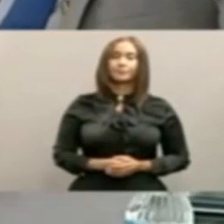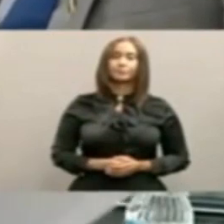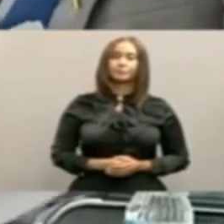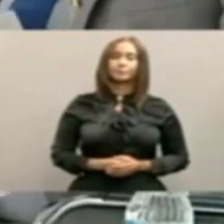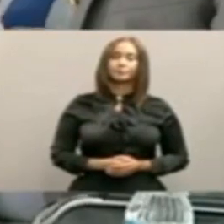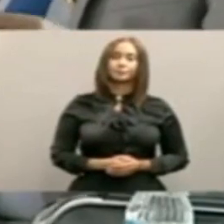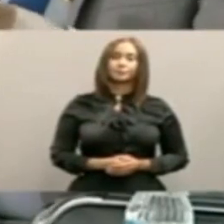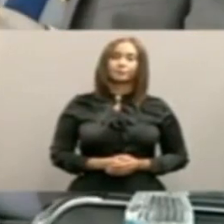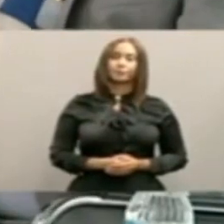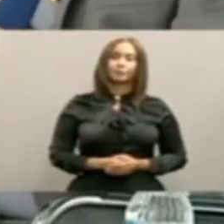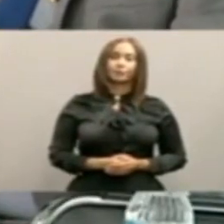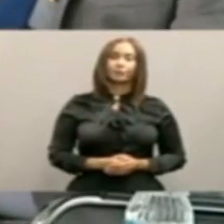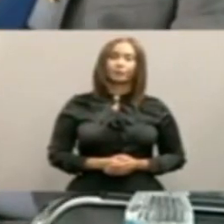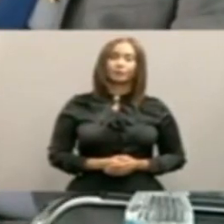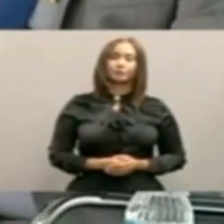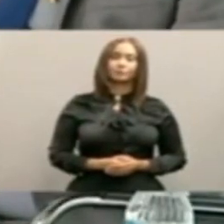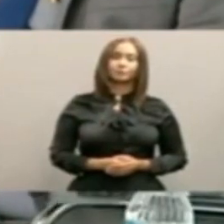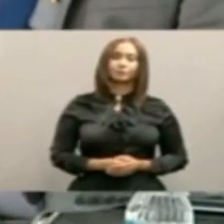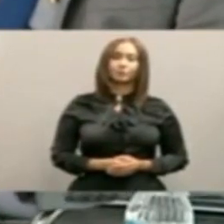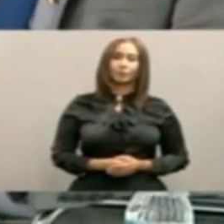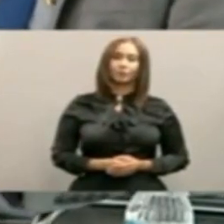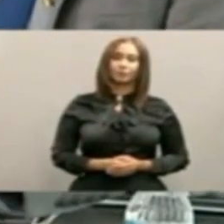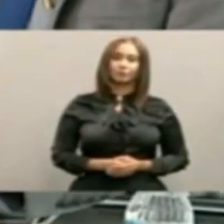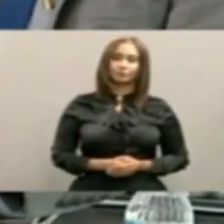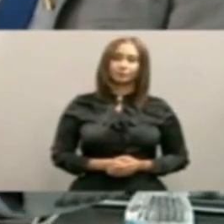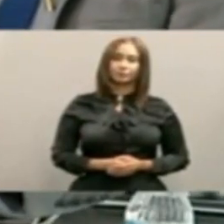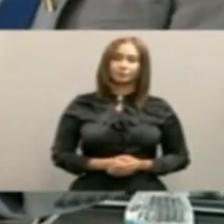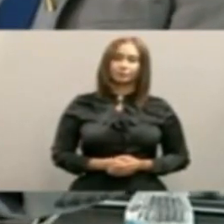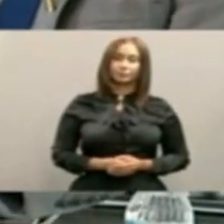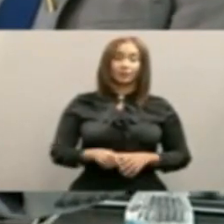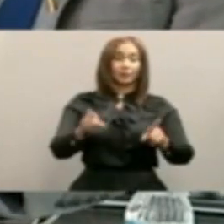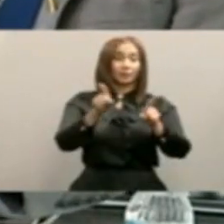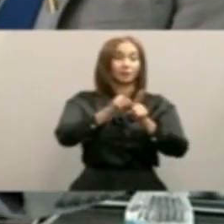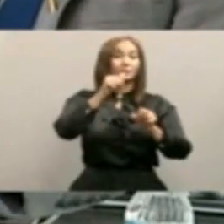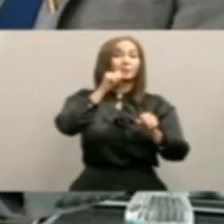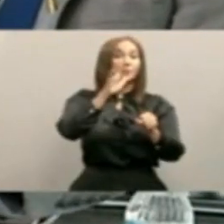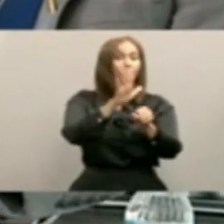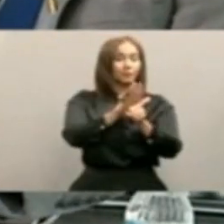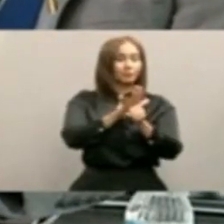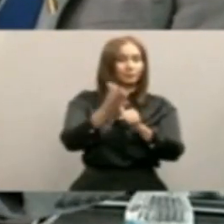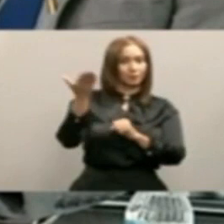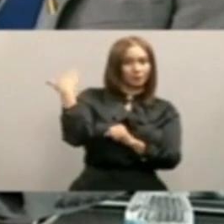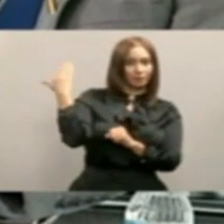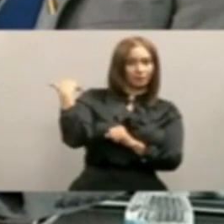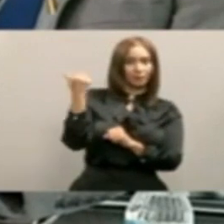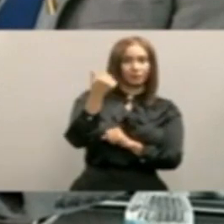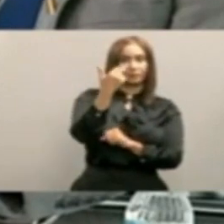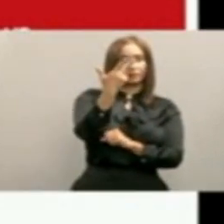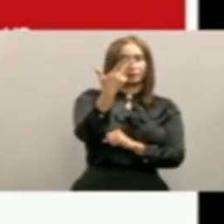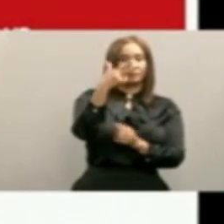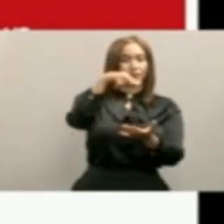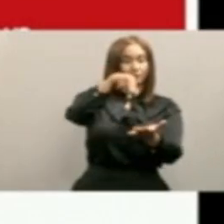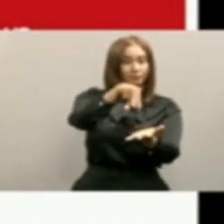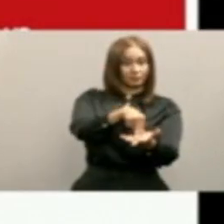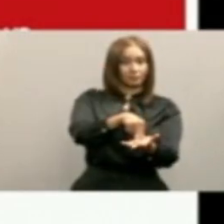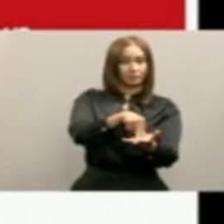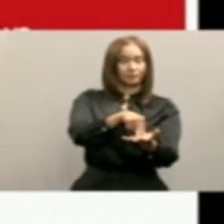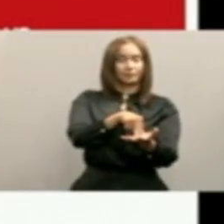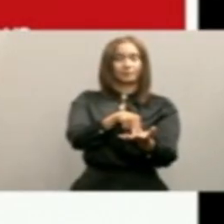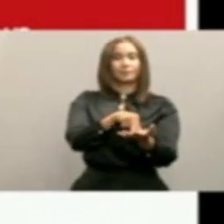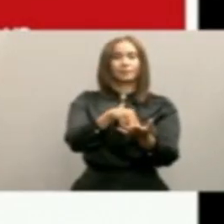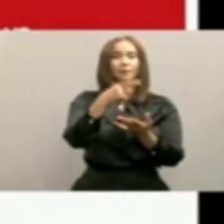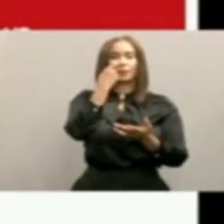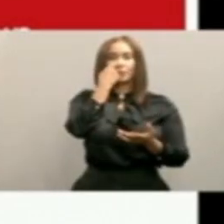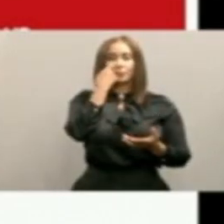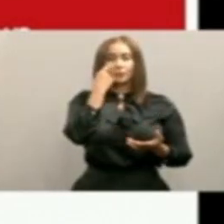Prometimos además, a pesar de llevar 3.000 pruebas que estaban en principio de agosto o a mediados de agosto,